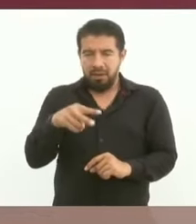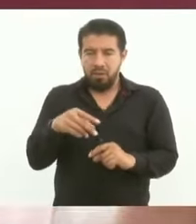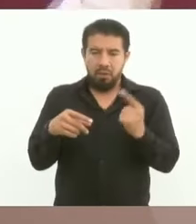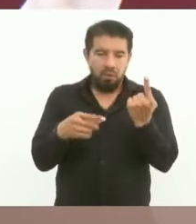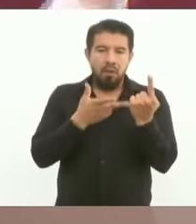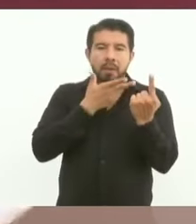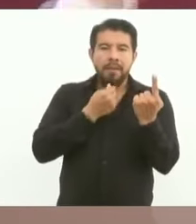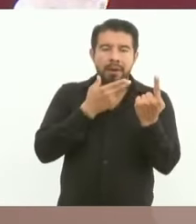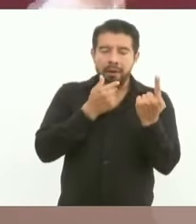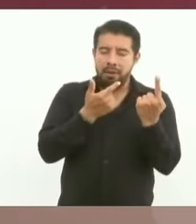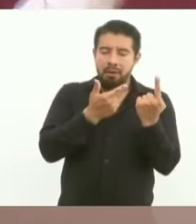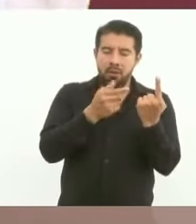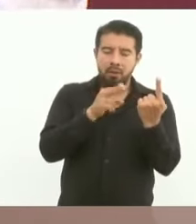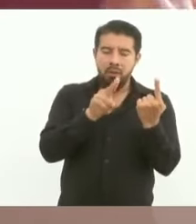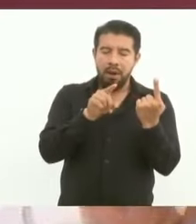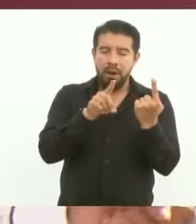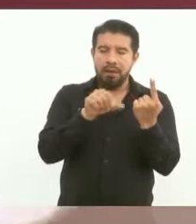desde